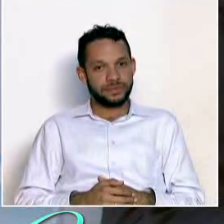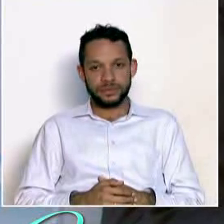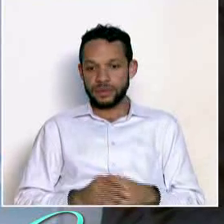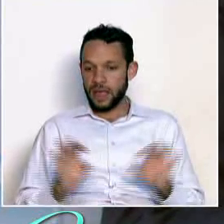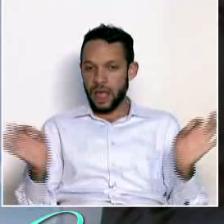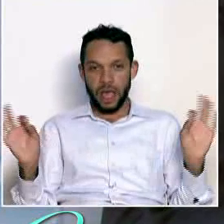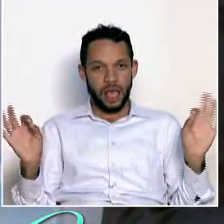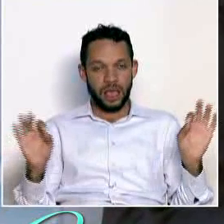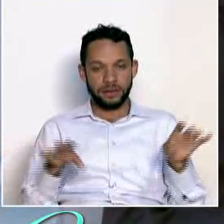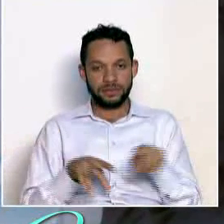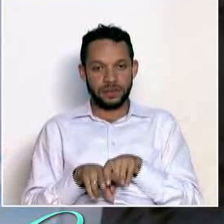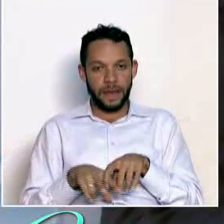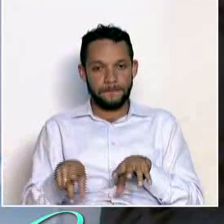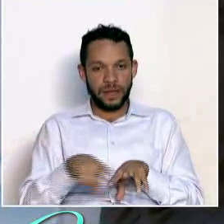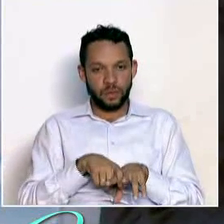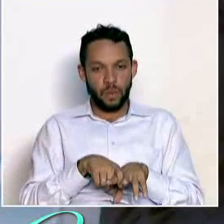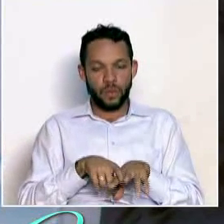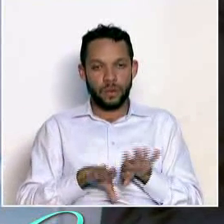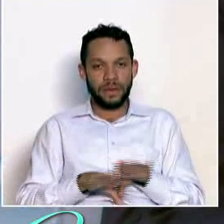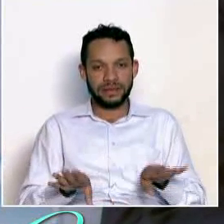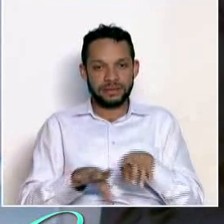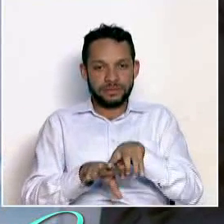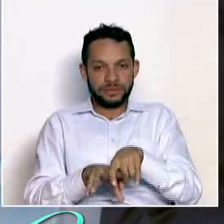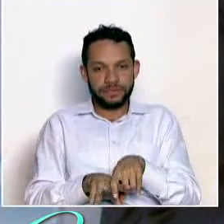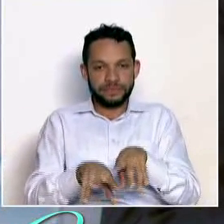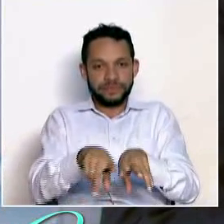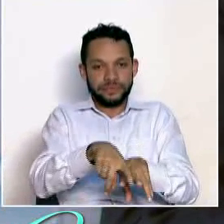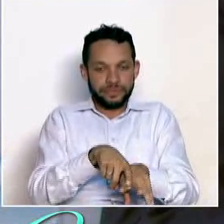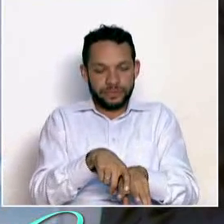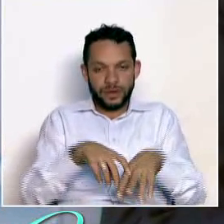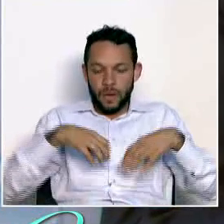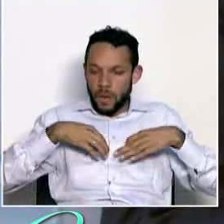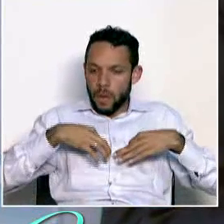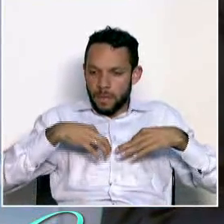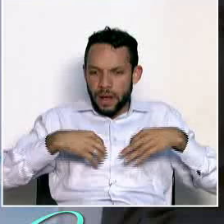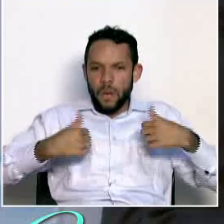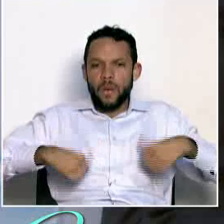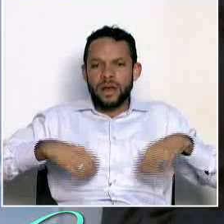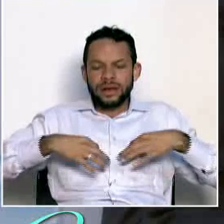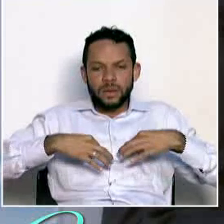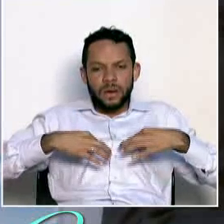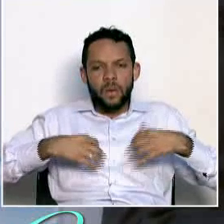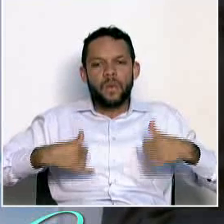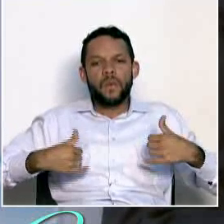Sandalias. Sandalias. ¿Qué tipo de vestido llevas?